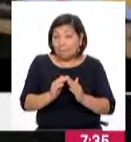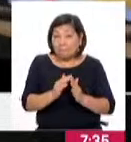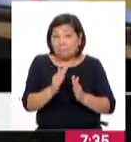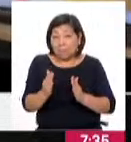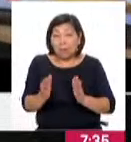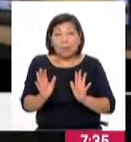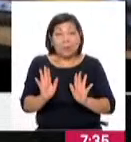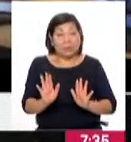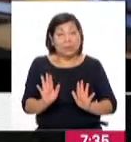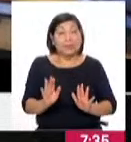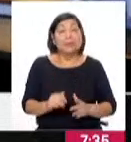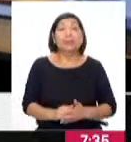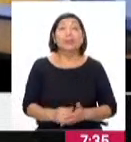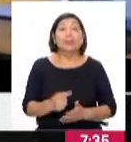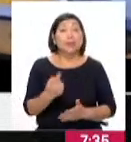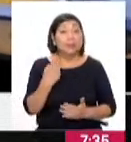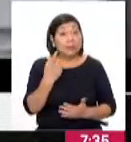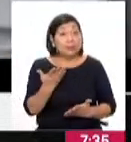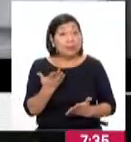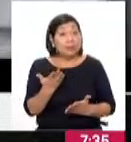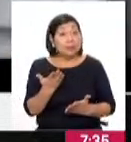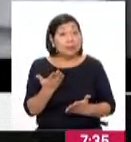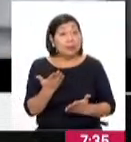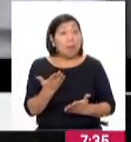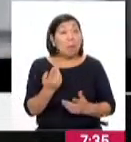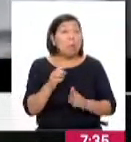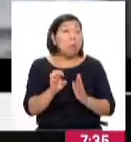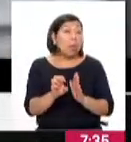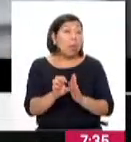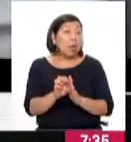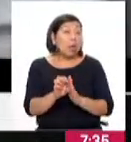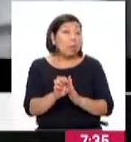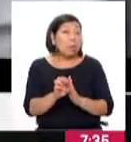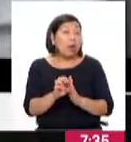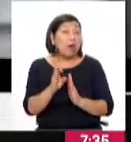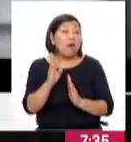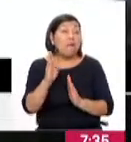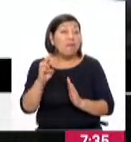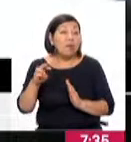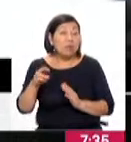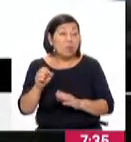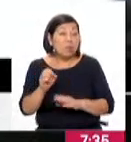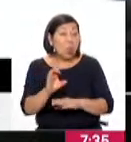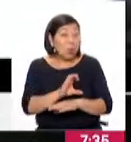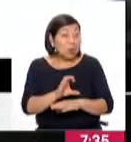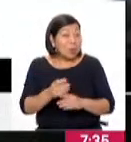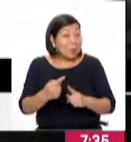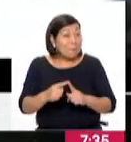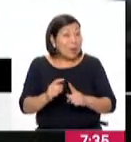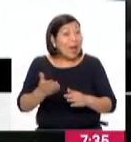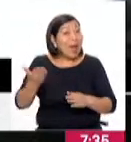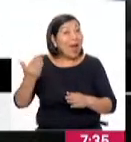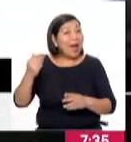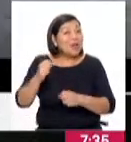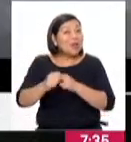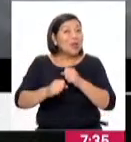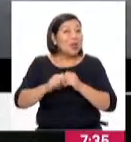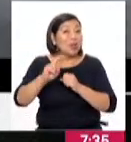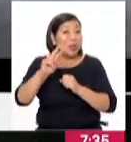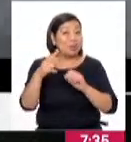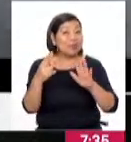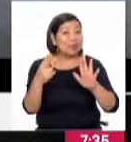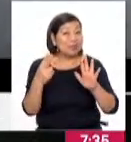porque ojo a que hablemos del niño de un niño un fenómeno del Niño no quiere decir que vaya a ocurrir lo que pasó en el 17 no